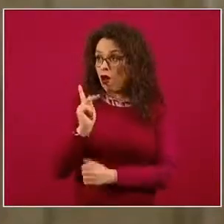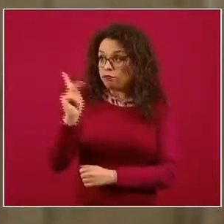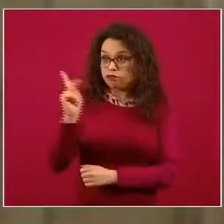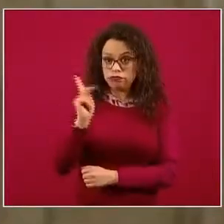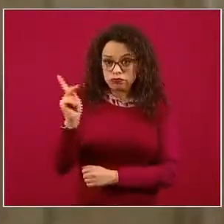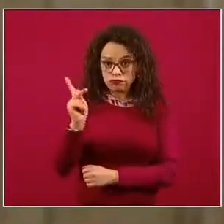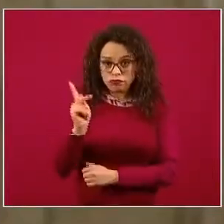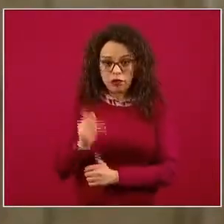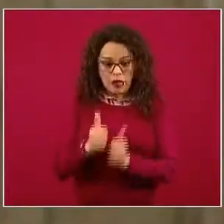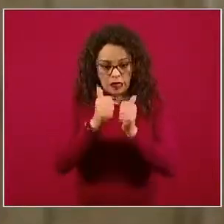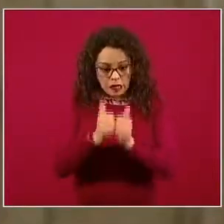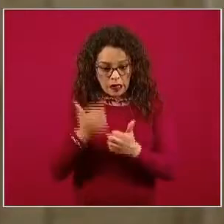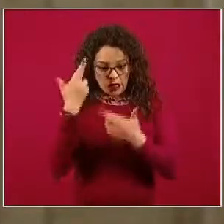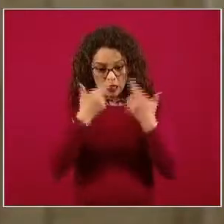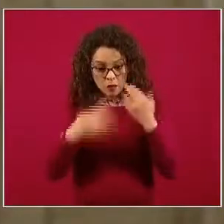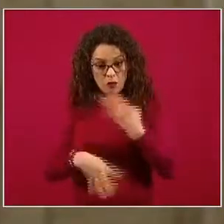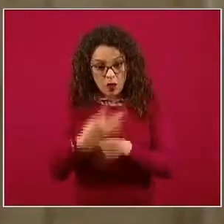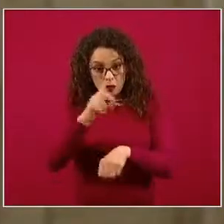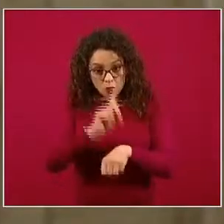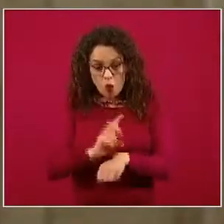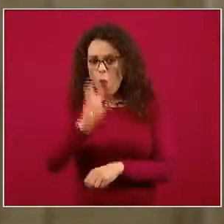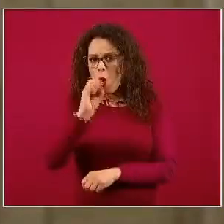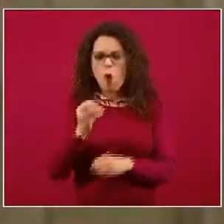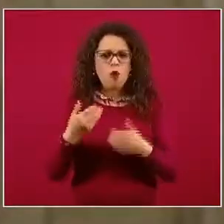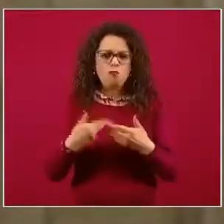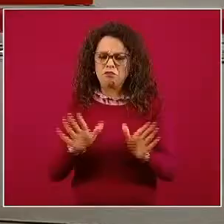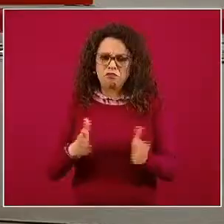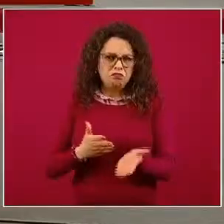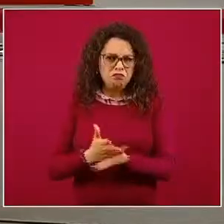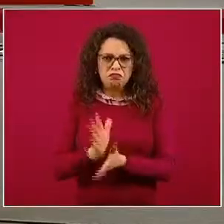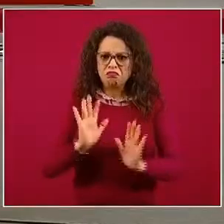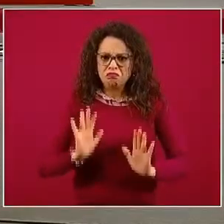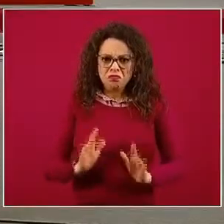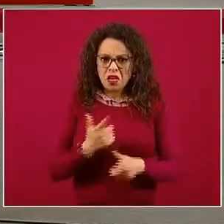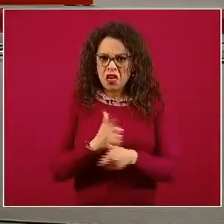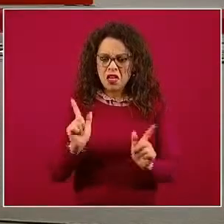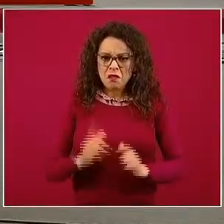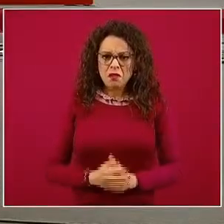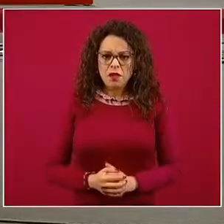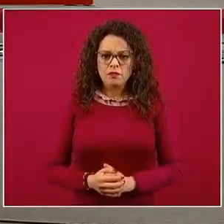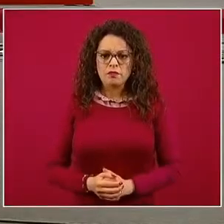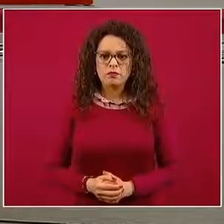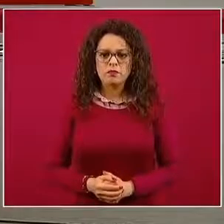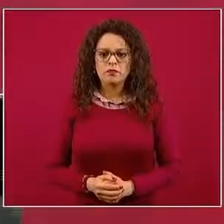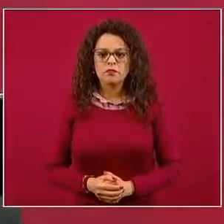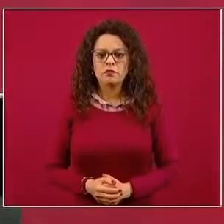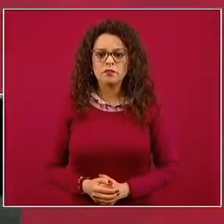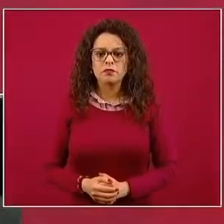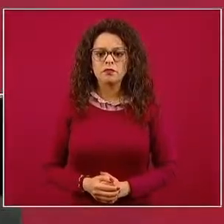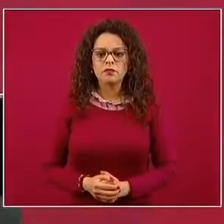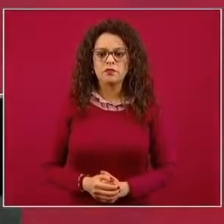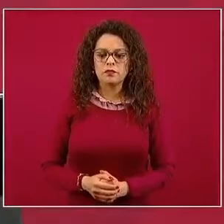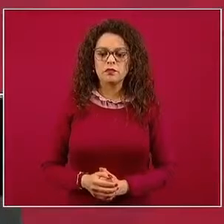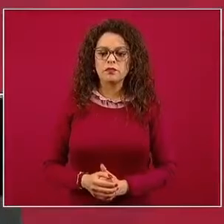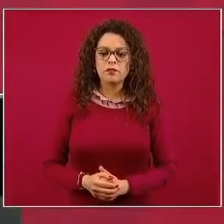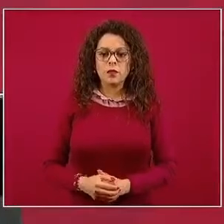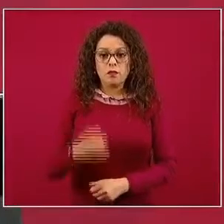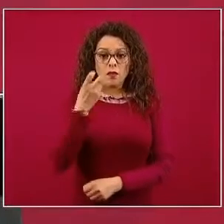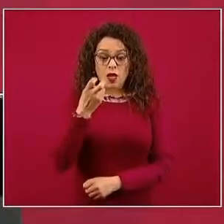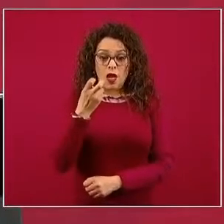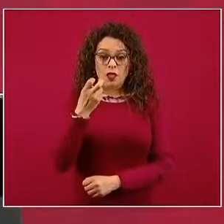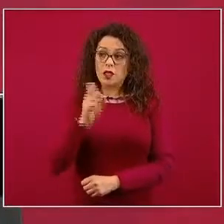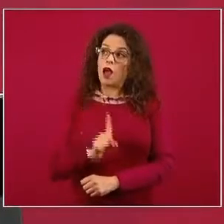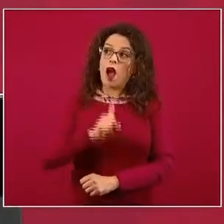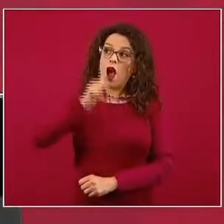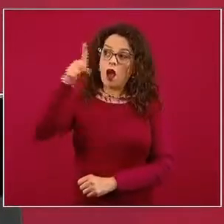entrar pues libre. Es muy válida la pregunta. Estas prácticas o disposiciones ocurren en